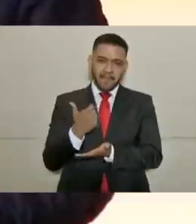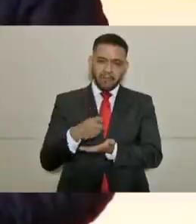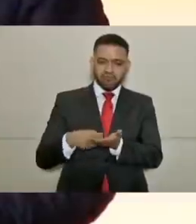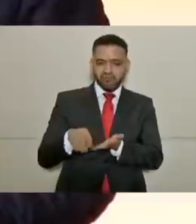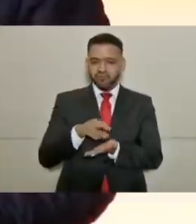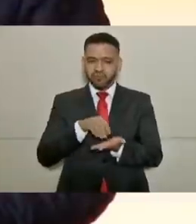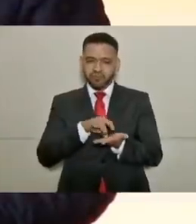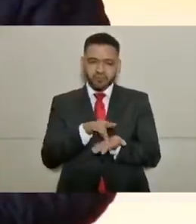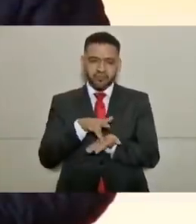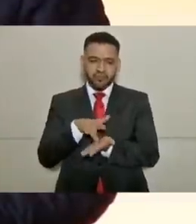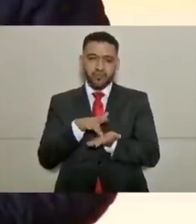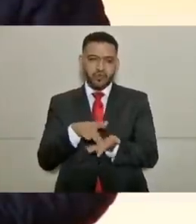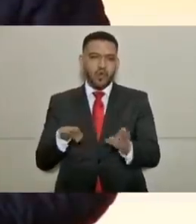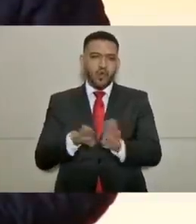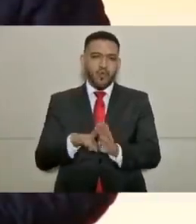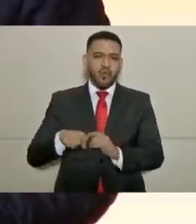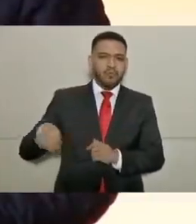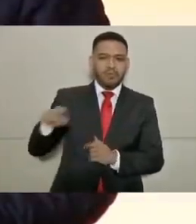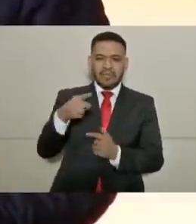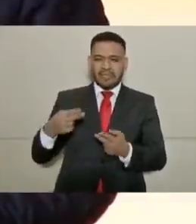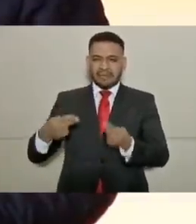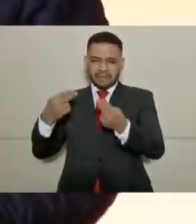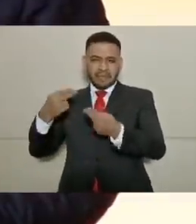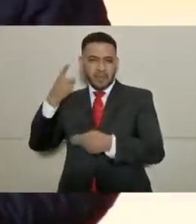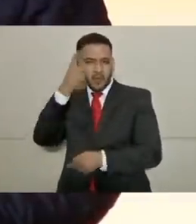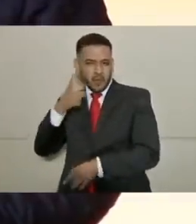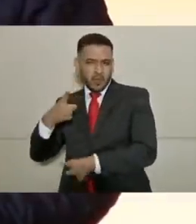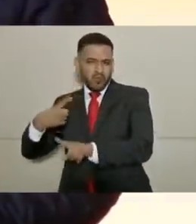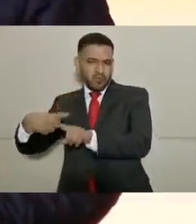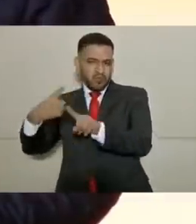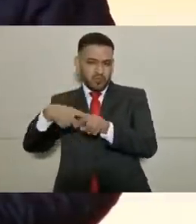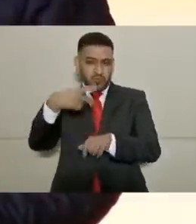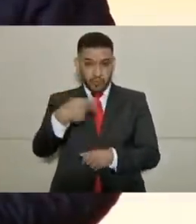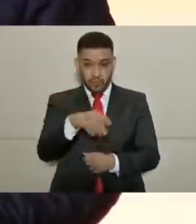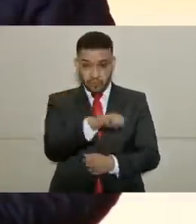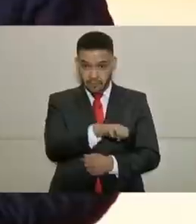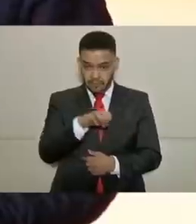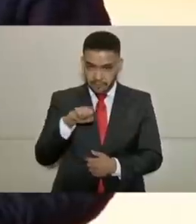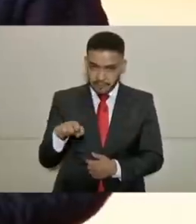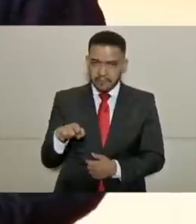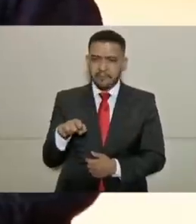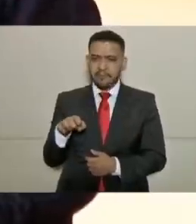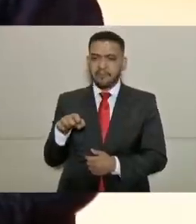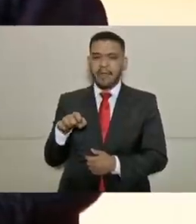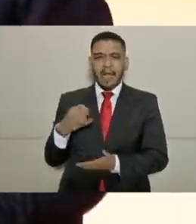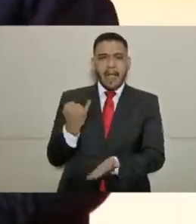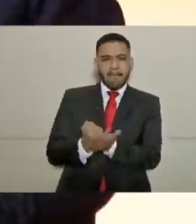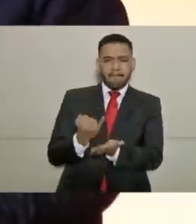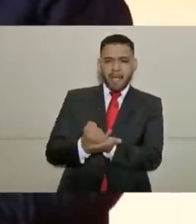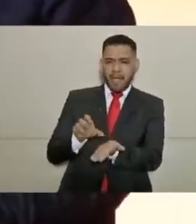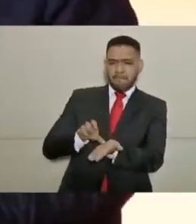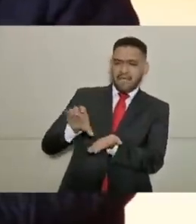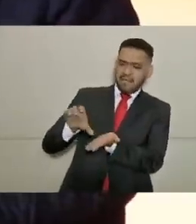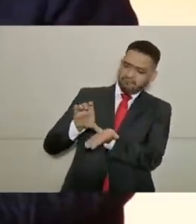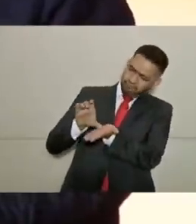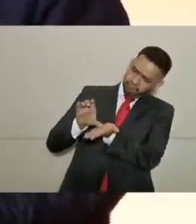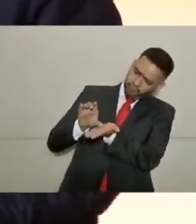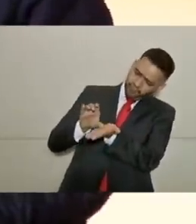que empresarios de Ensenada paguen menos impuestos,